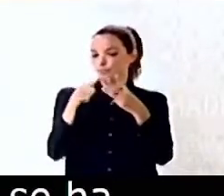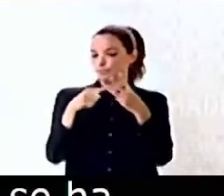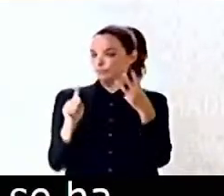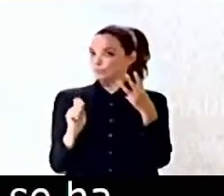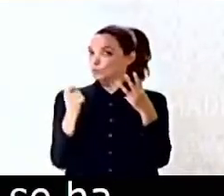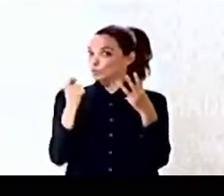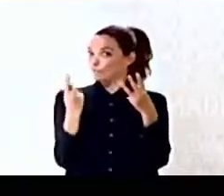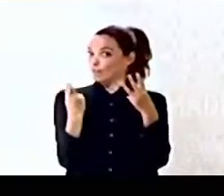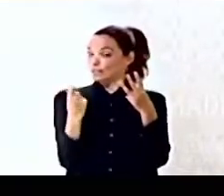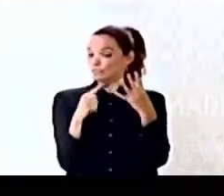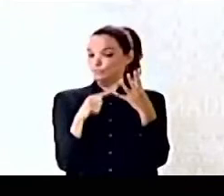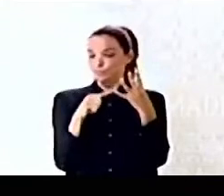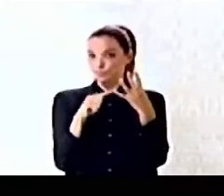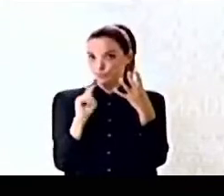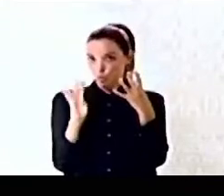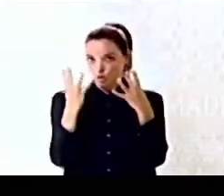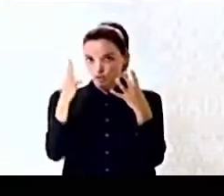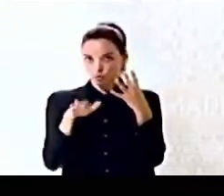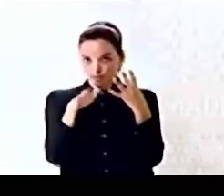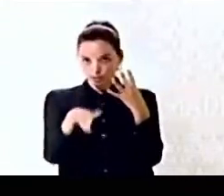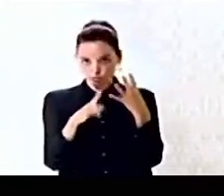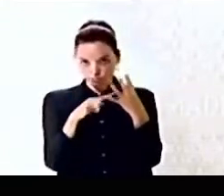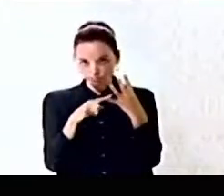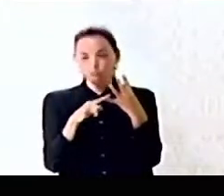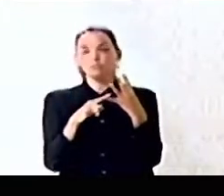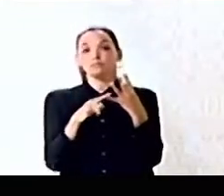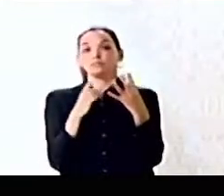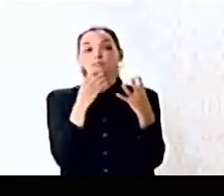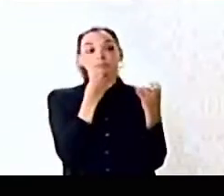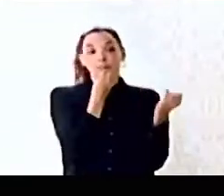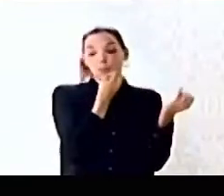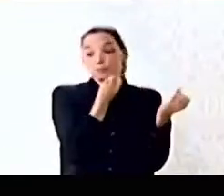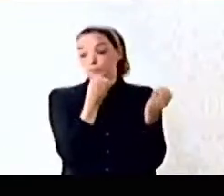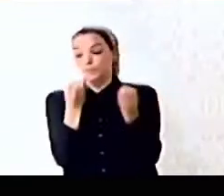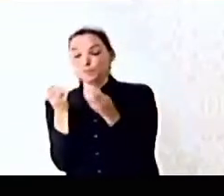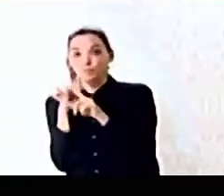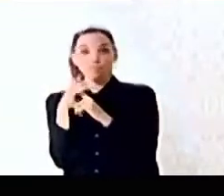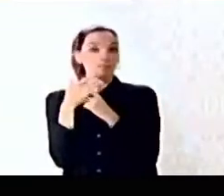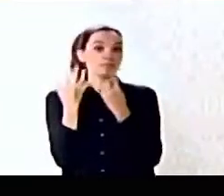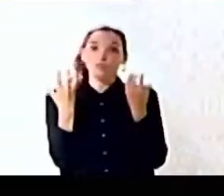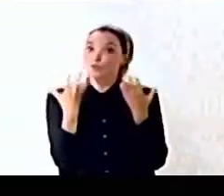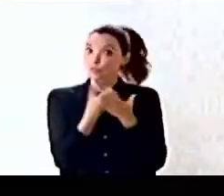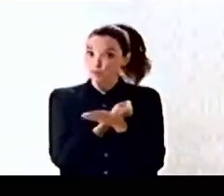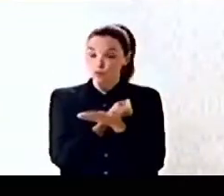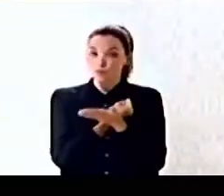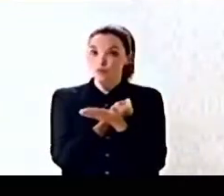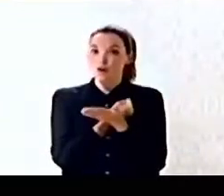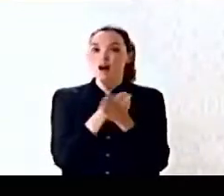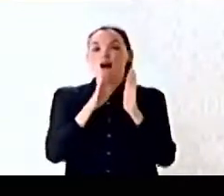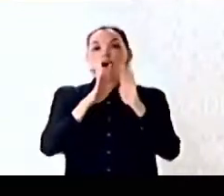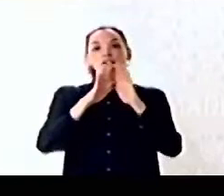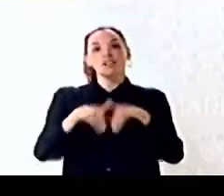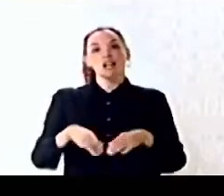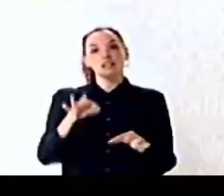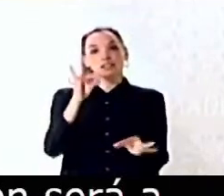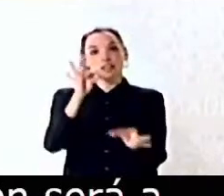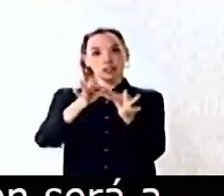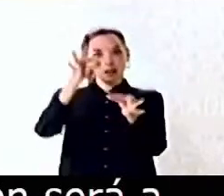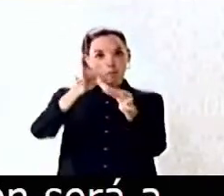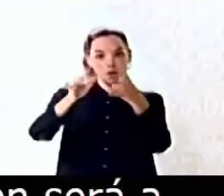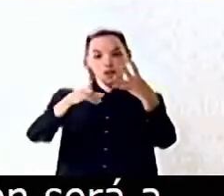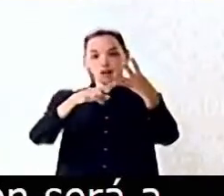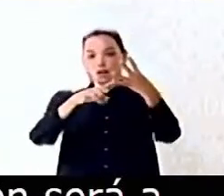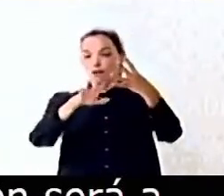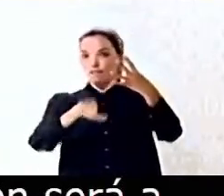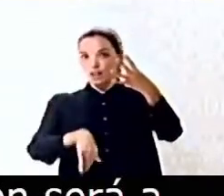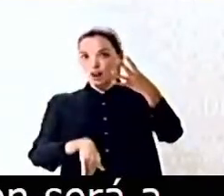Nos queda el cuarto paso, que si todo va bien será a finales del mes de septiembre,